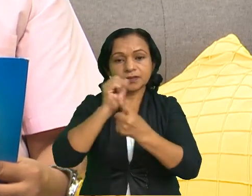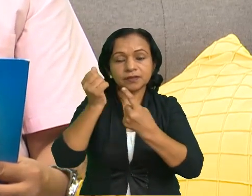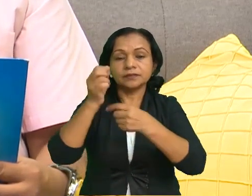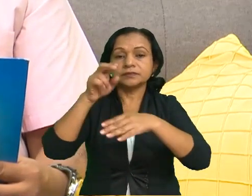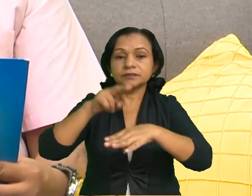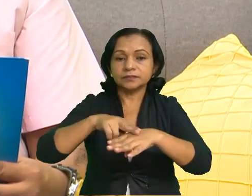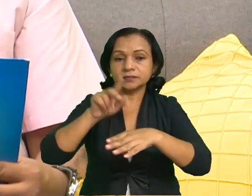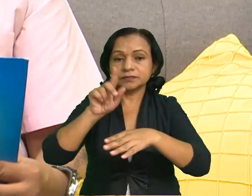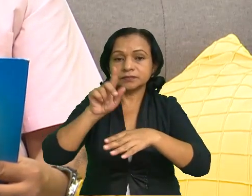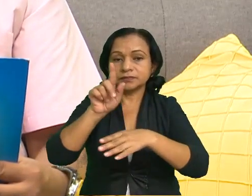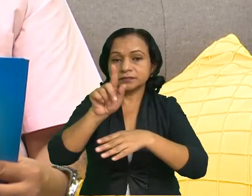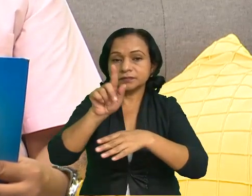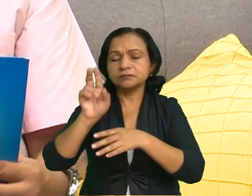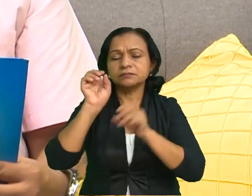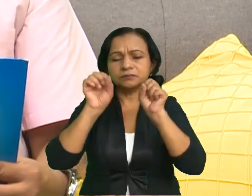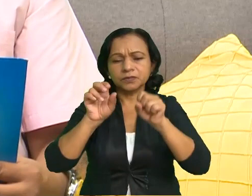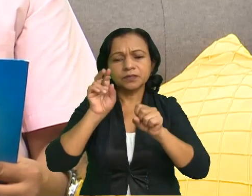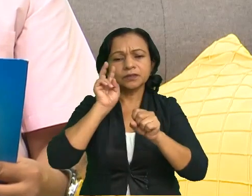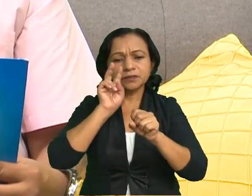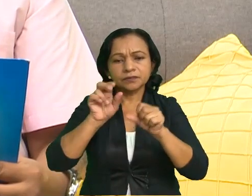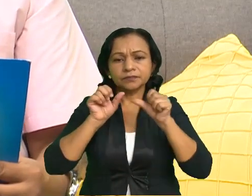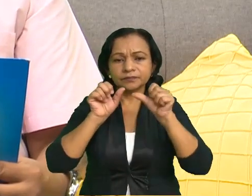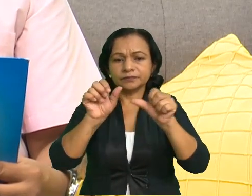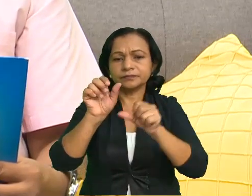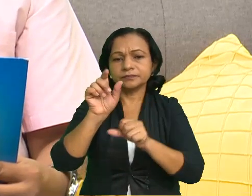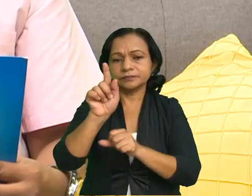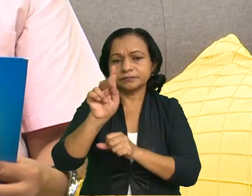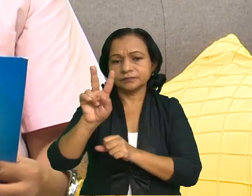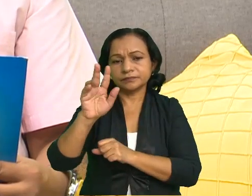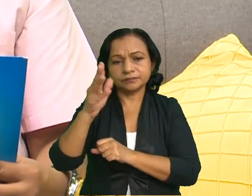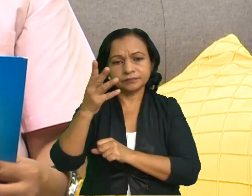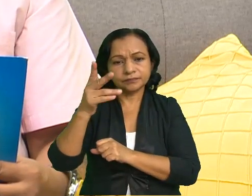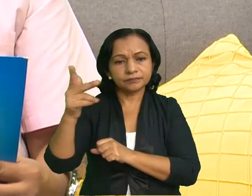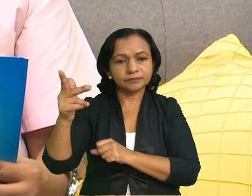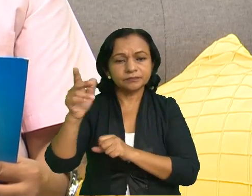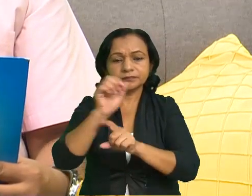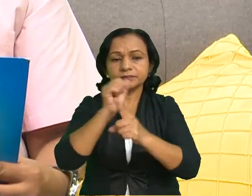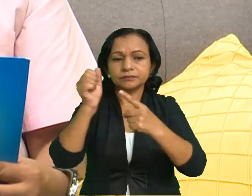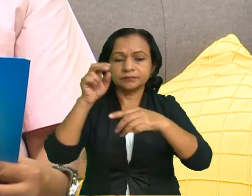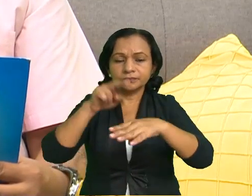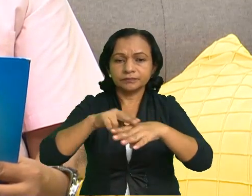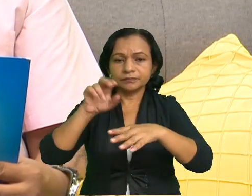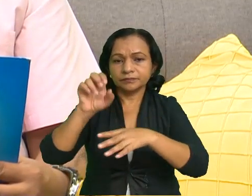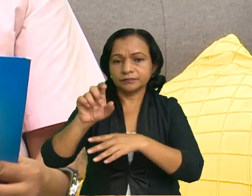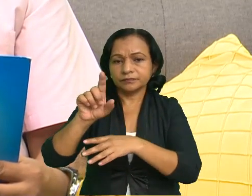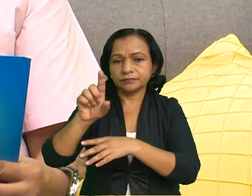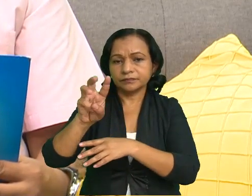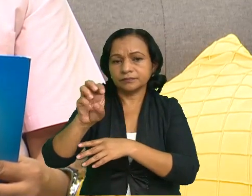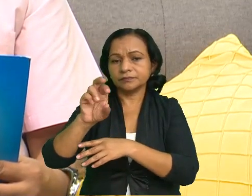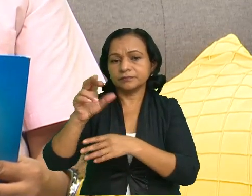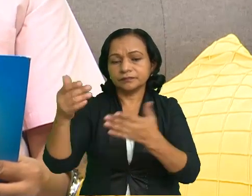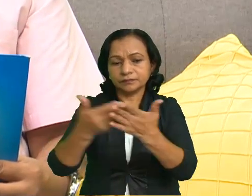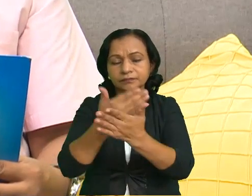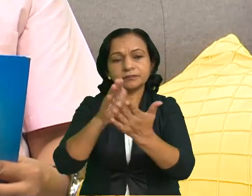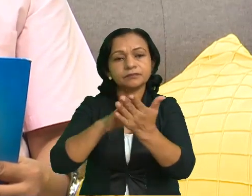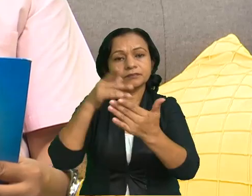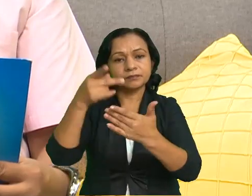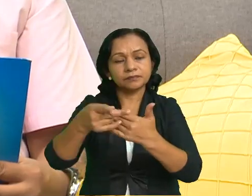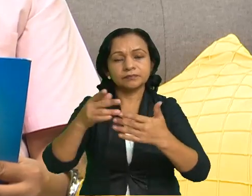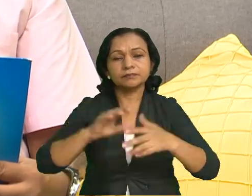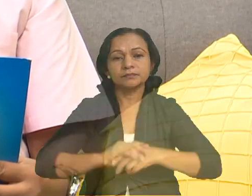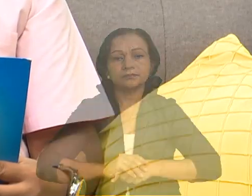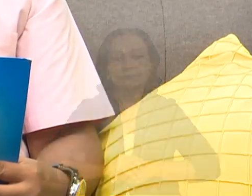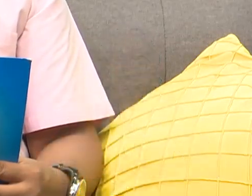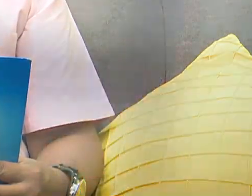el parlamento limitamos a que se queden que él sintonía del canal parlamentario el canal de la asamblea nacional estuvo con ustedes el mermar si les esperamos en una nueva